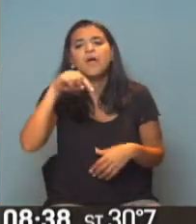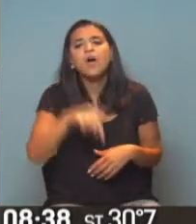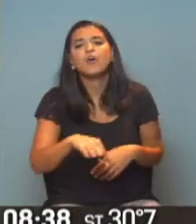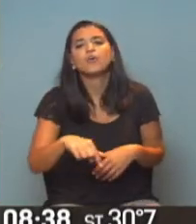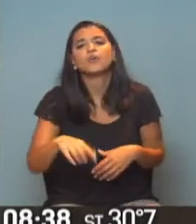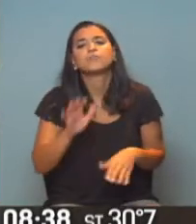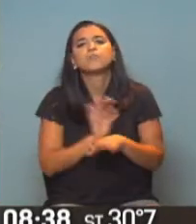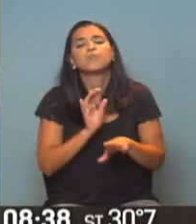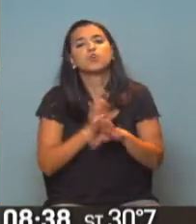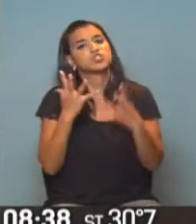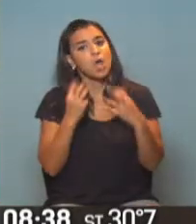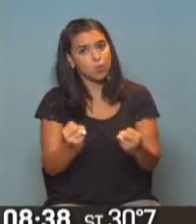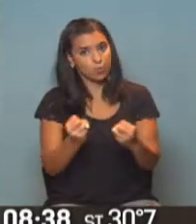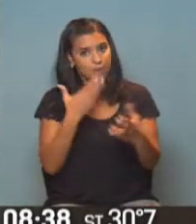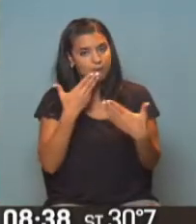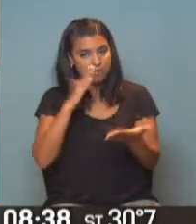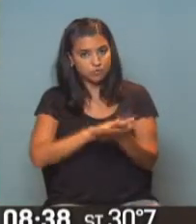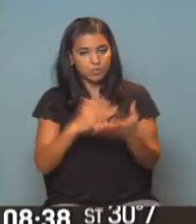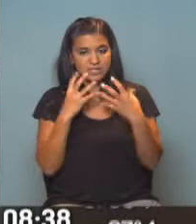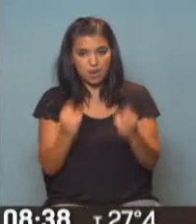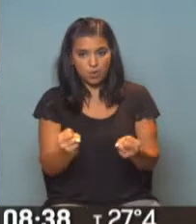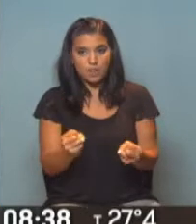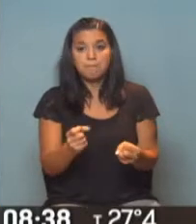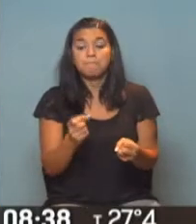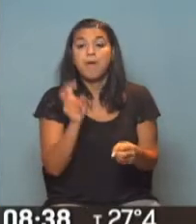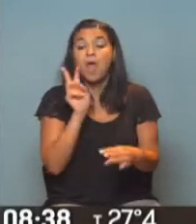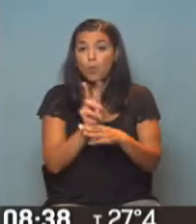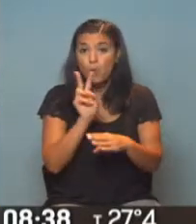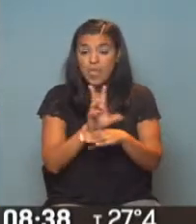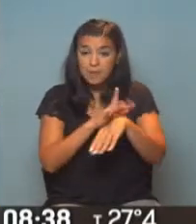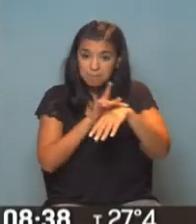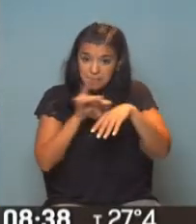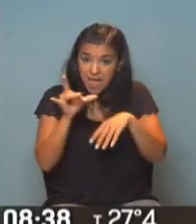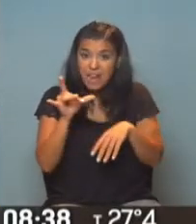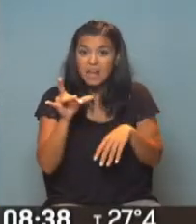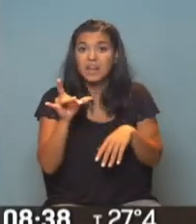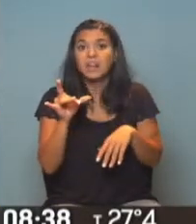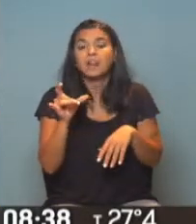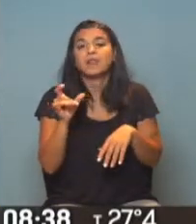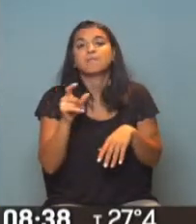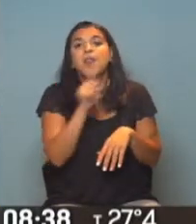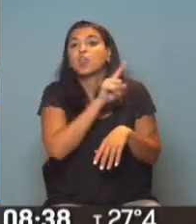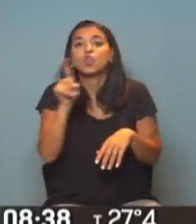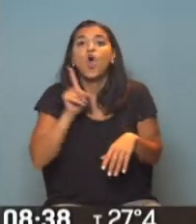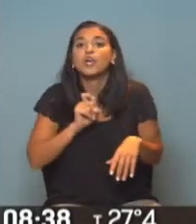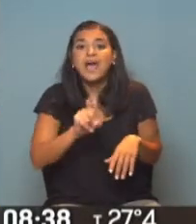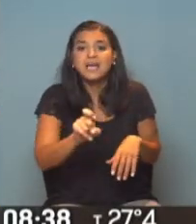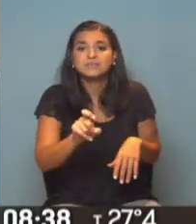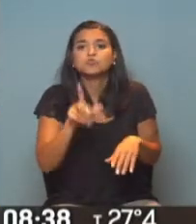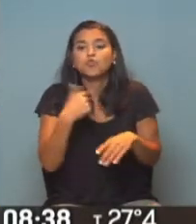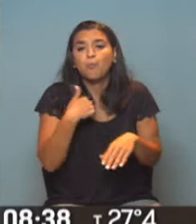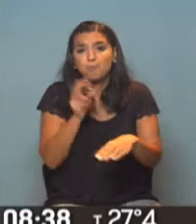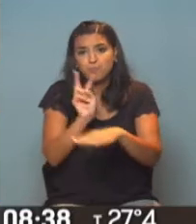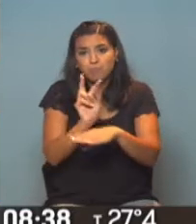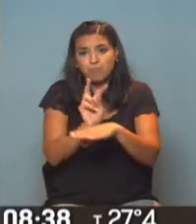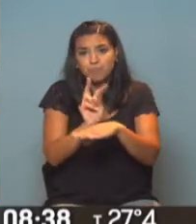políticas de salud no si para cuidar la piel y evitar un posible cáncer de piel johnson un protector 30 para